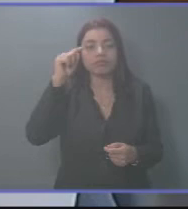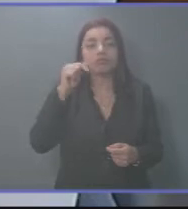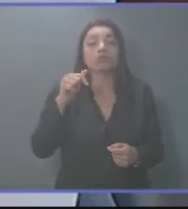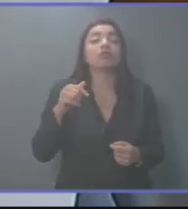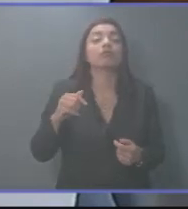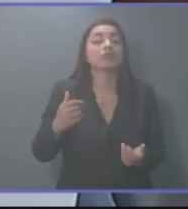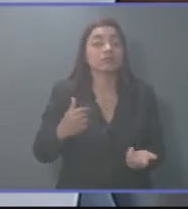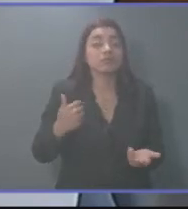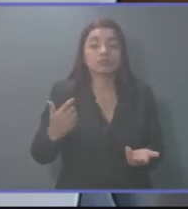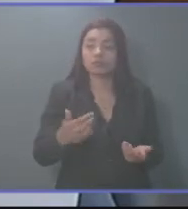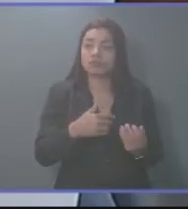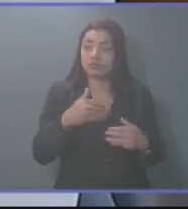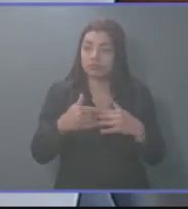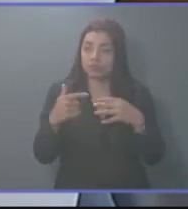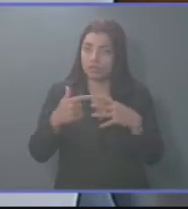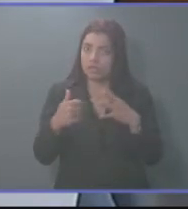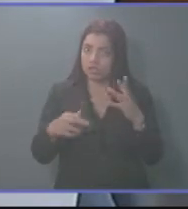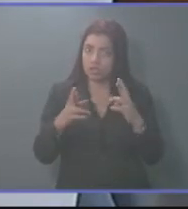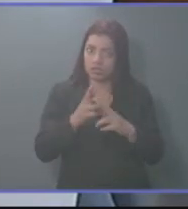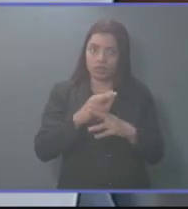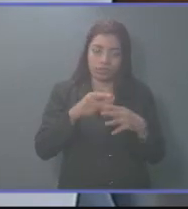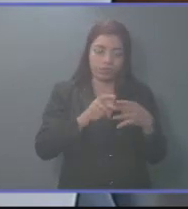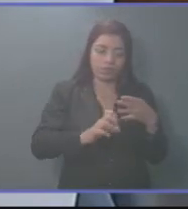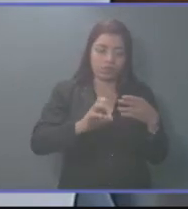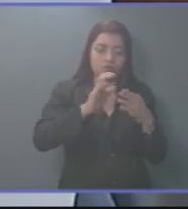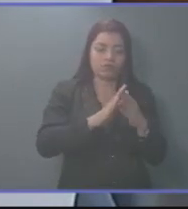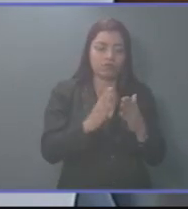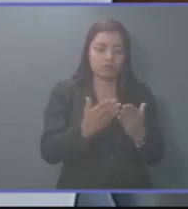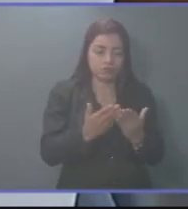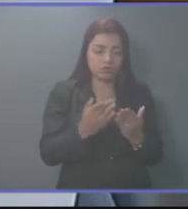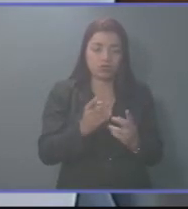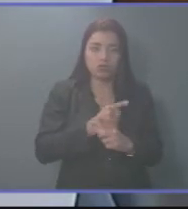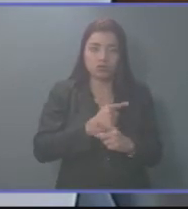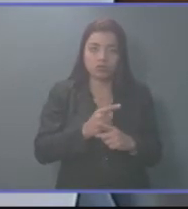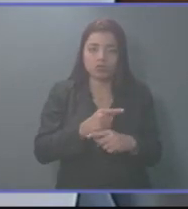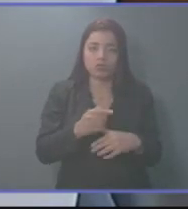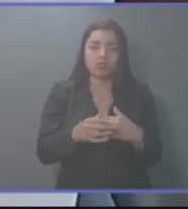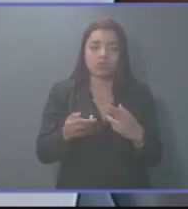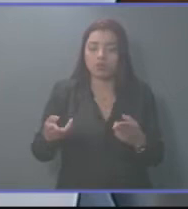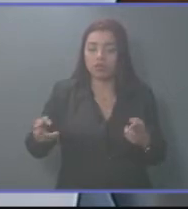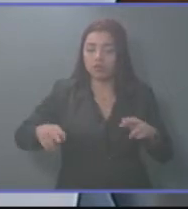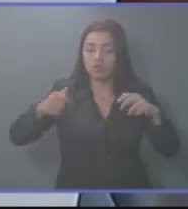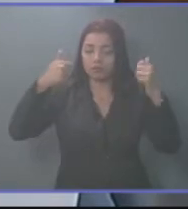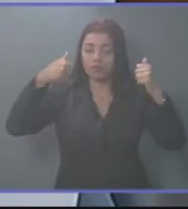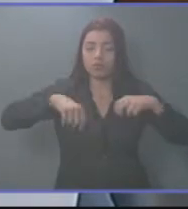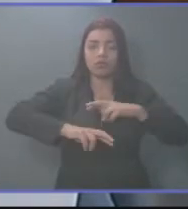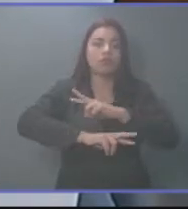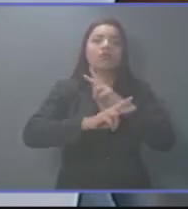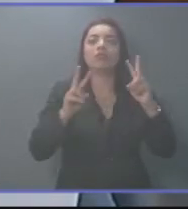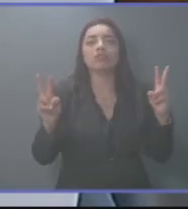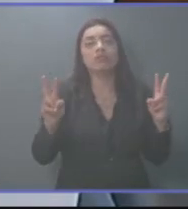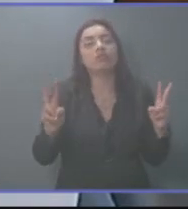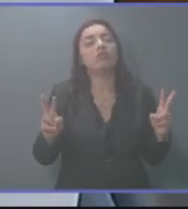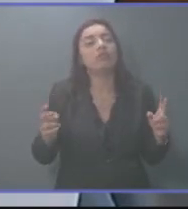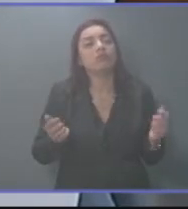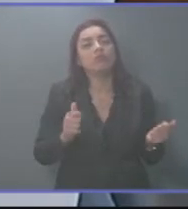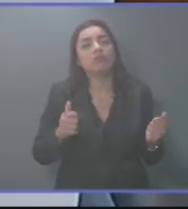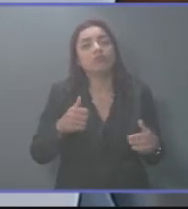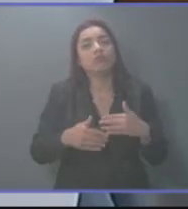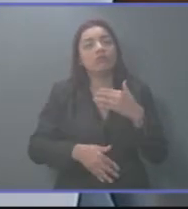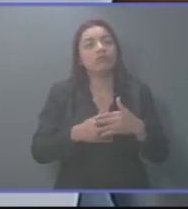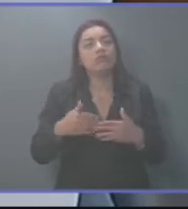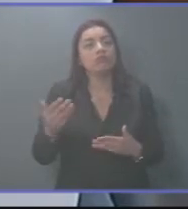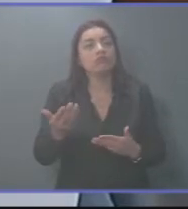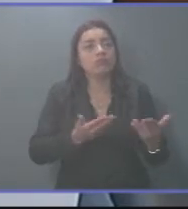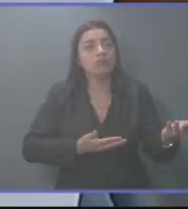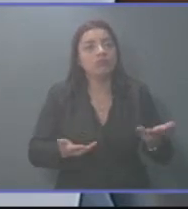que como resultado de las reformas constitucionales, producto de la firma de los acuerdos de paz, se desmovilizó el